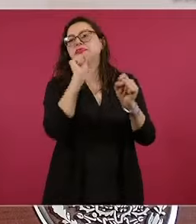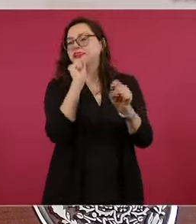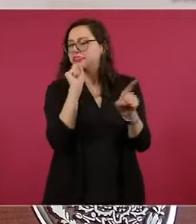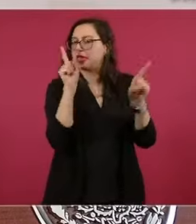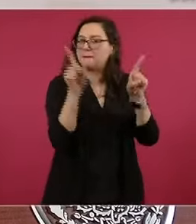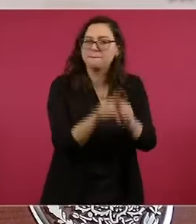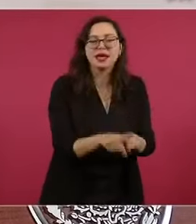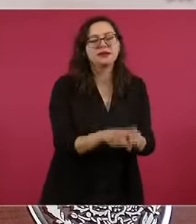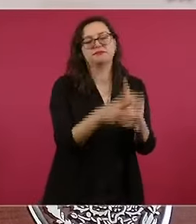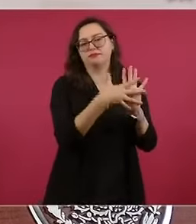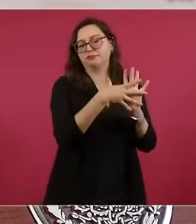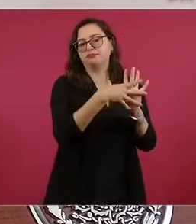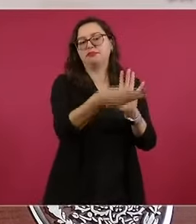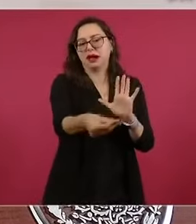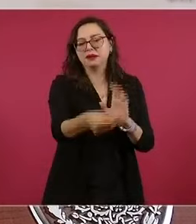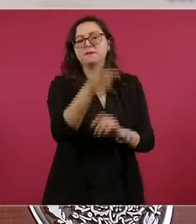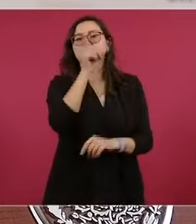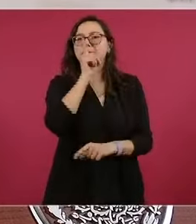calumnia.